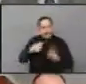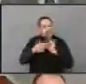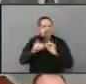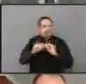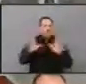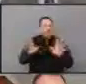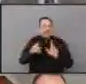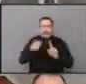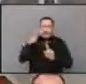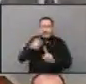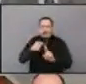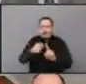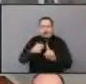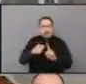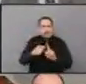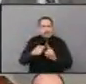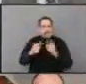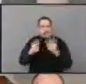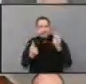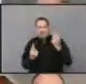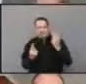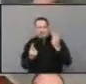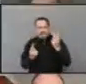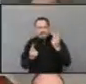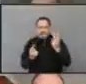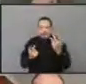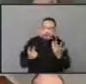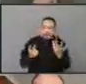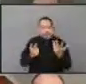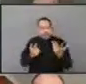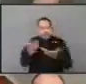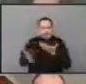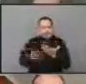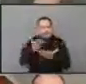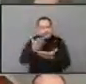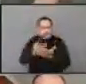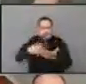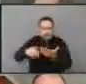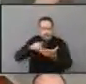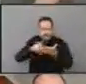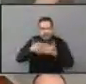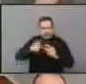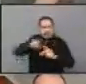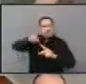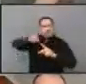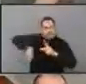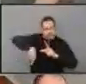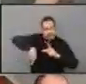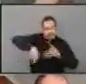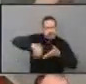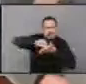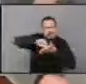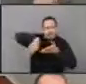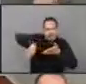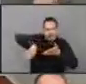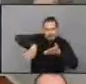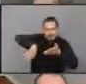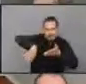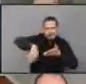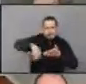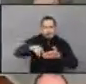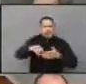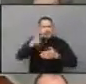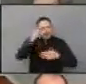una absoluta minoría. Entonces, esta propuesta que está en el proyecto, pues yo la saco, la sacaríamos de la